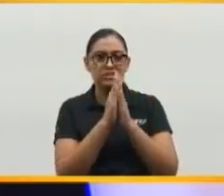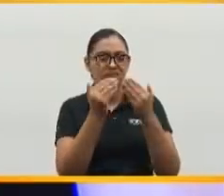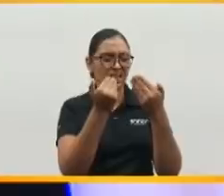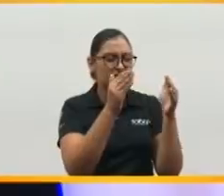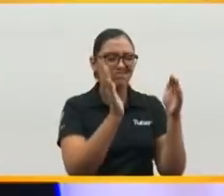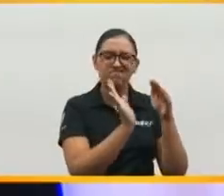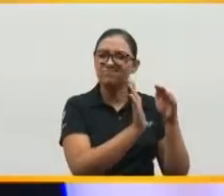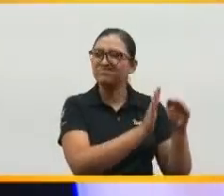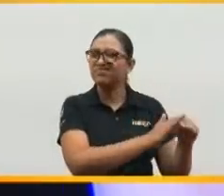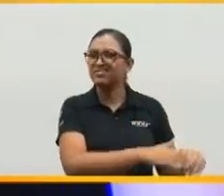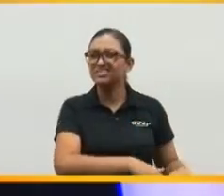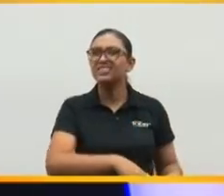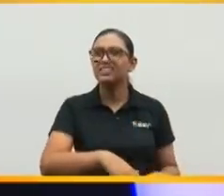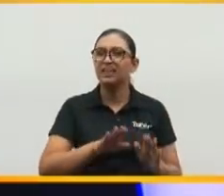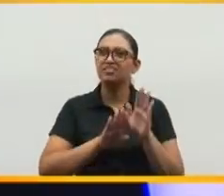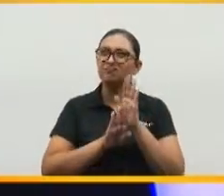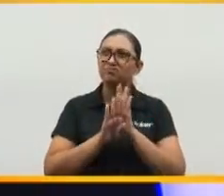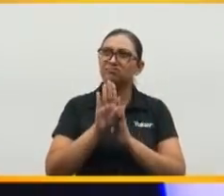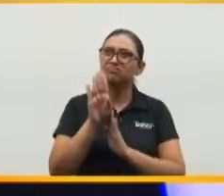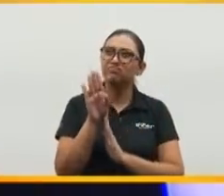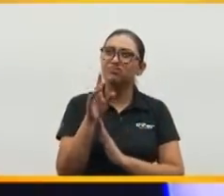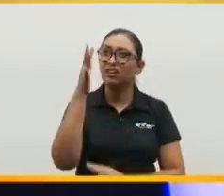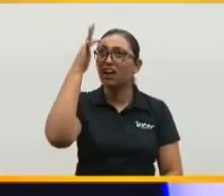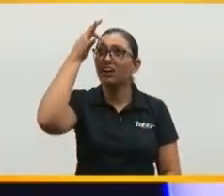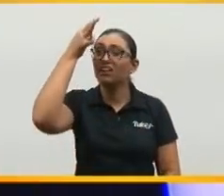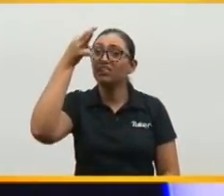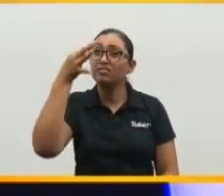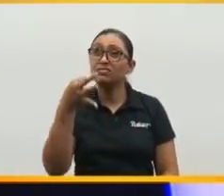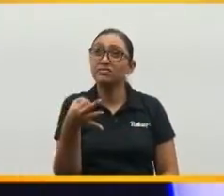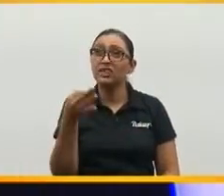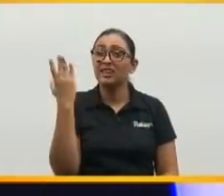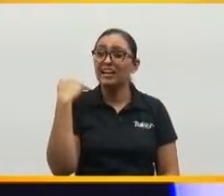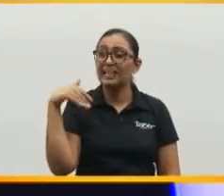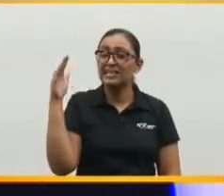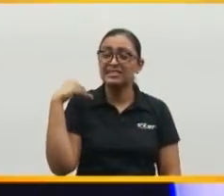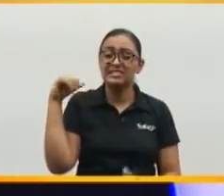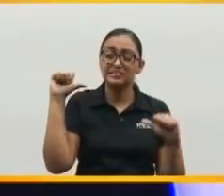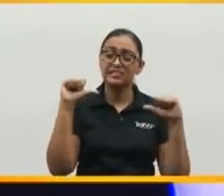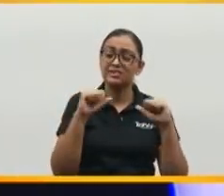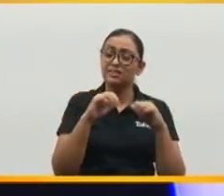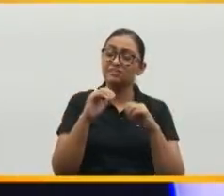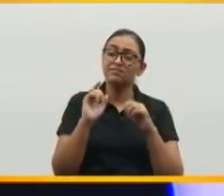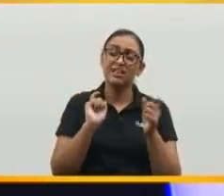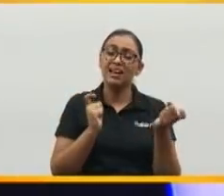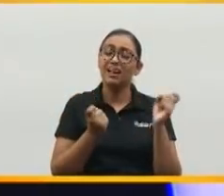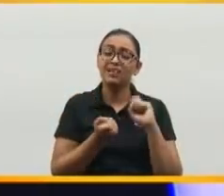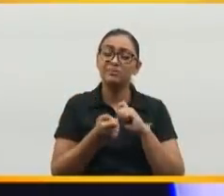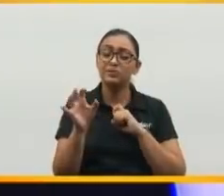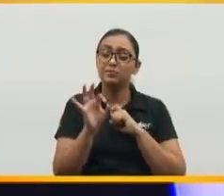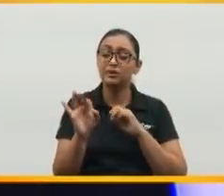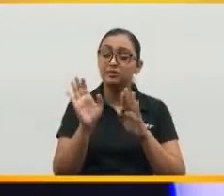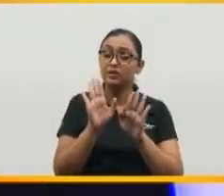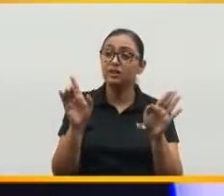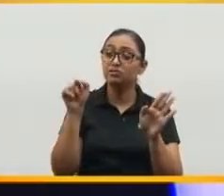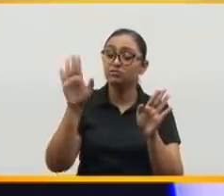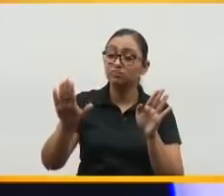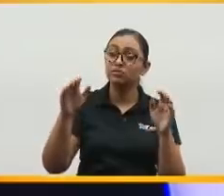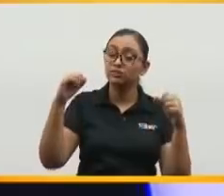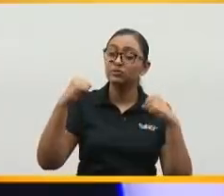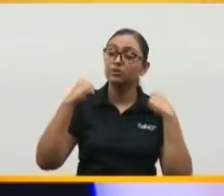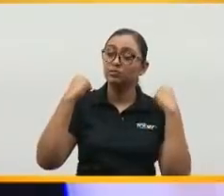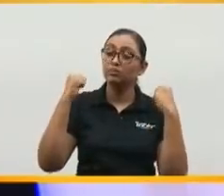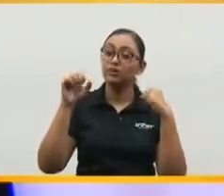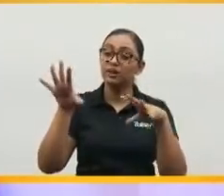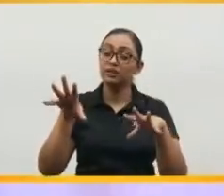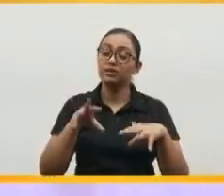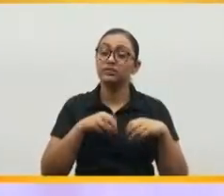oportunidad, desarrolló esa fe en Cristo, superó la tradición, reconoció su poder. El día de hoy nosotros